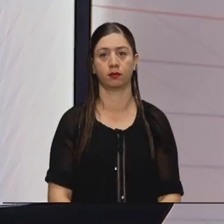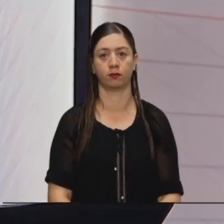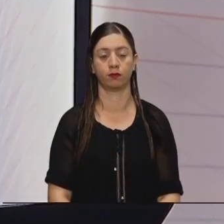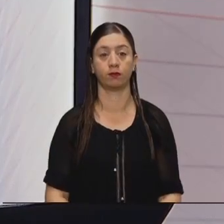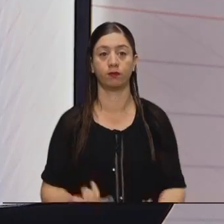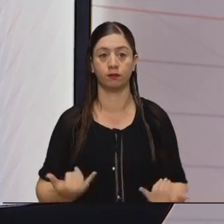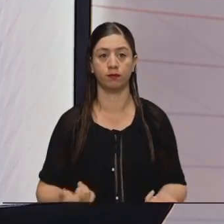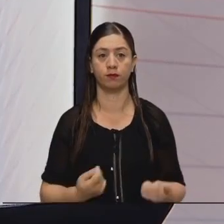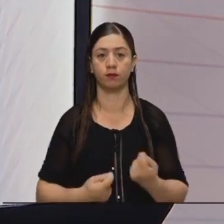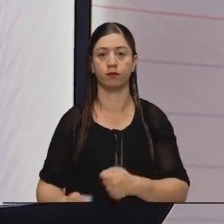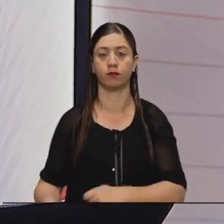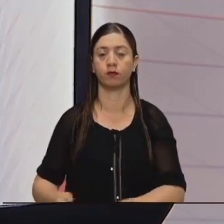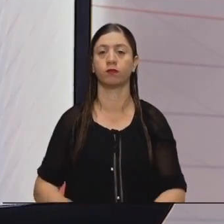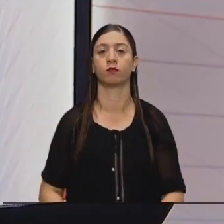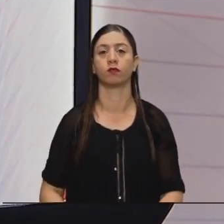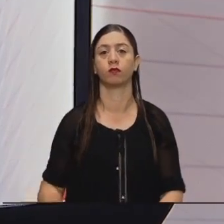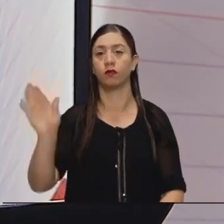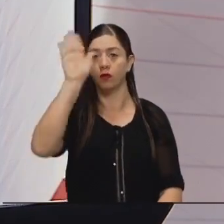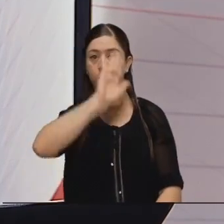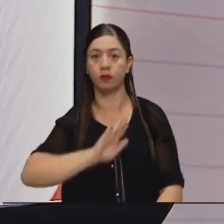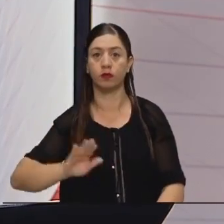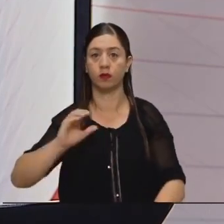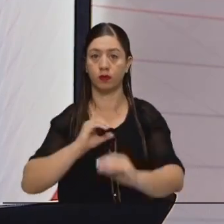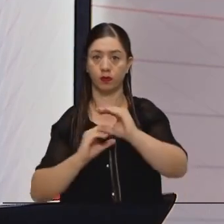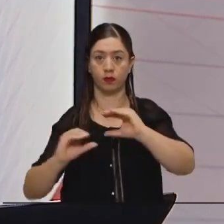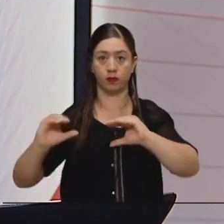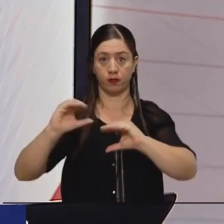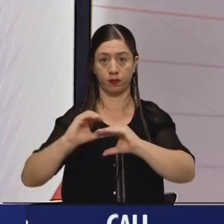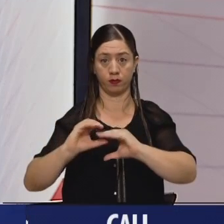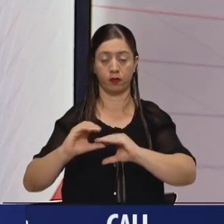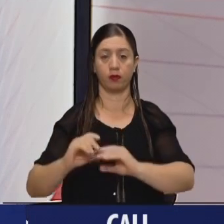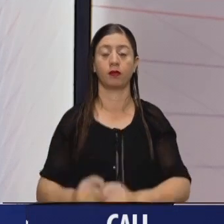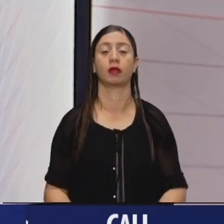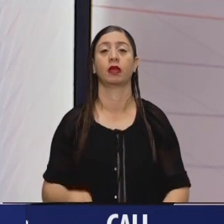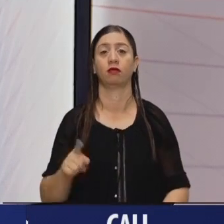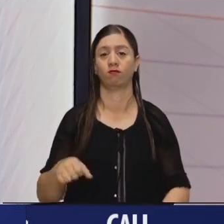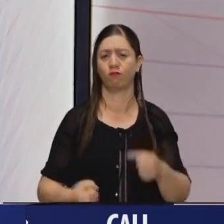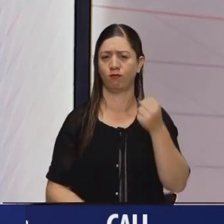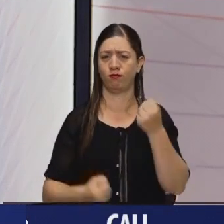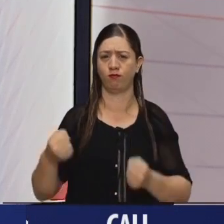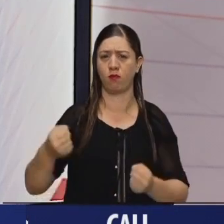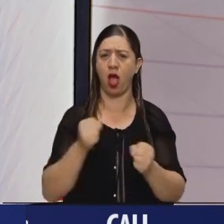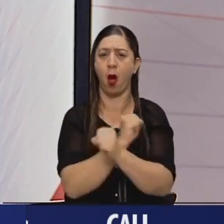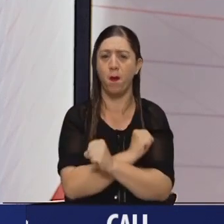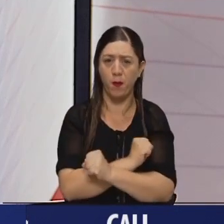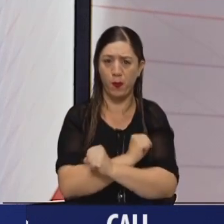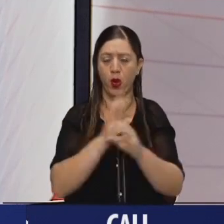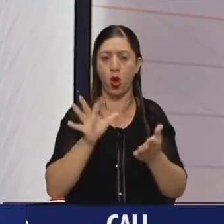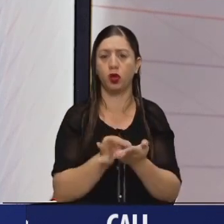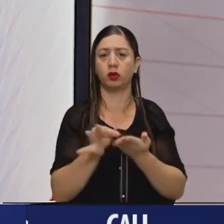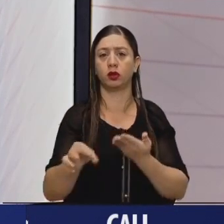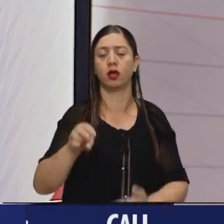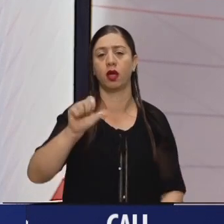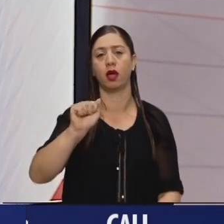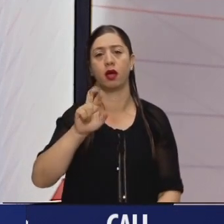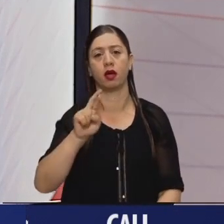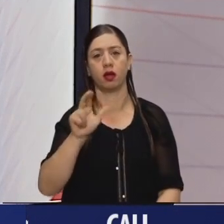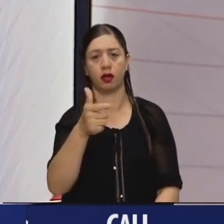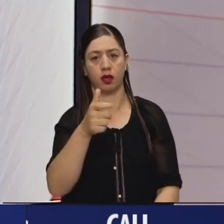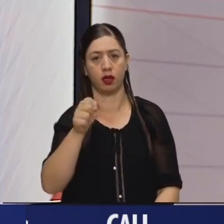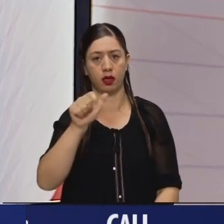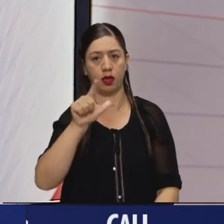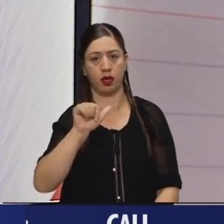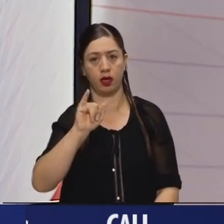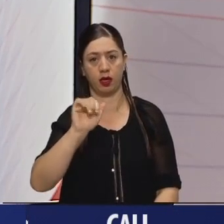Y nos vamos para el departamento del Cauca, porque tras el atentado con carrobomba en el municipio de Argelia, que dejó un saldo de 2 personas heridas